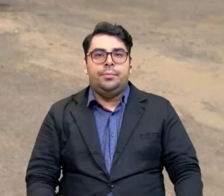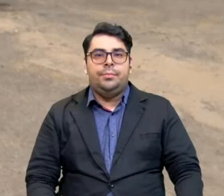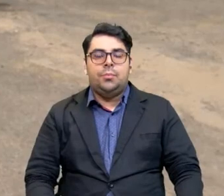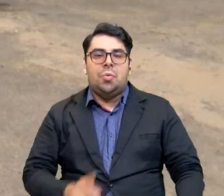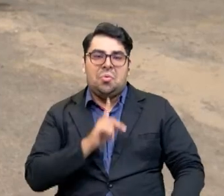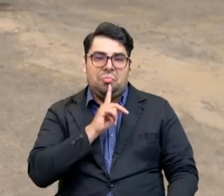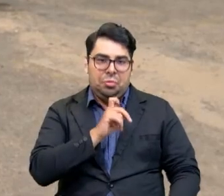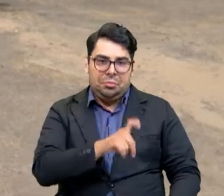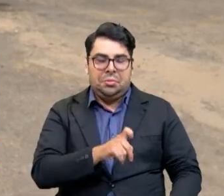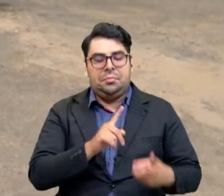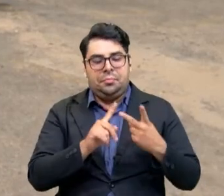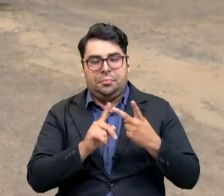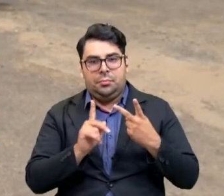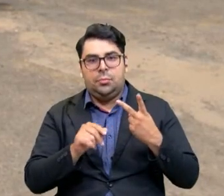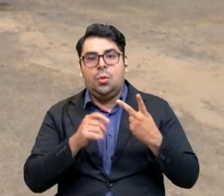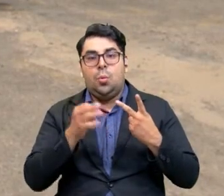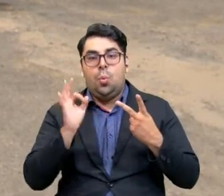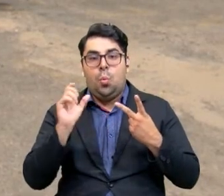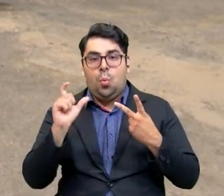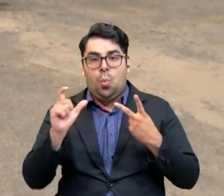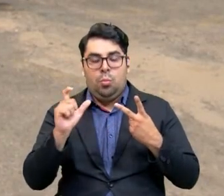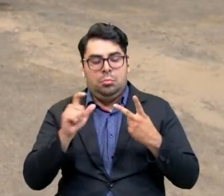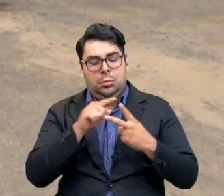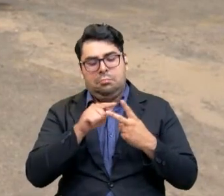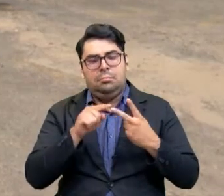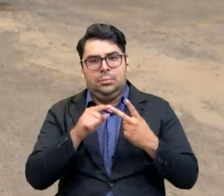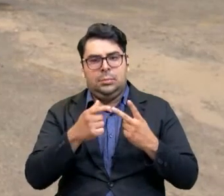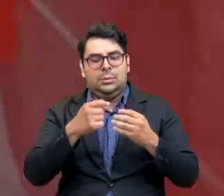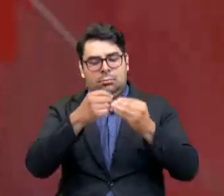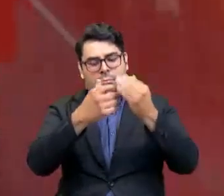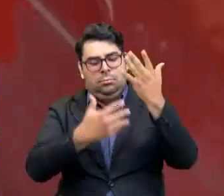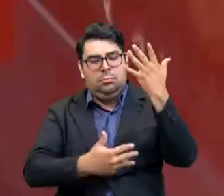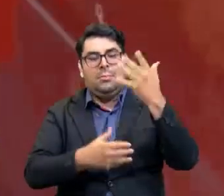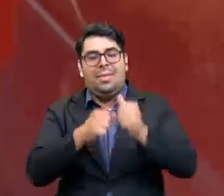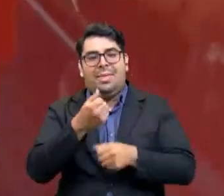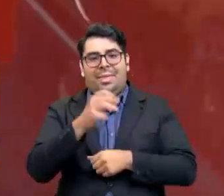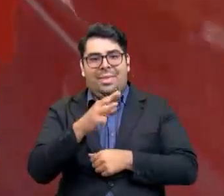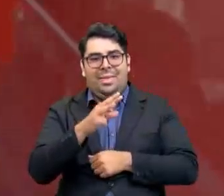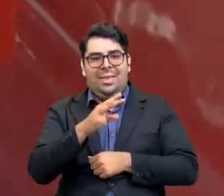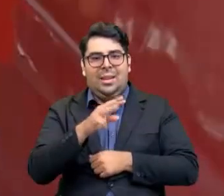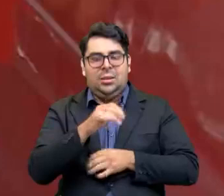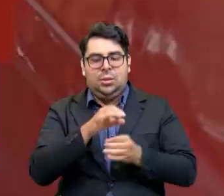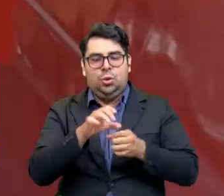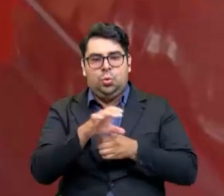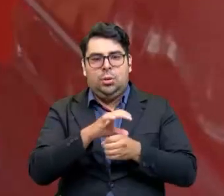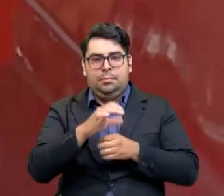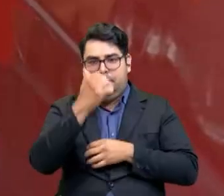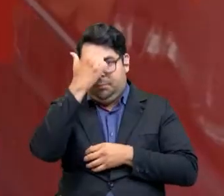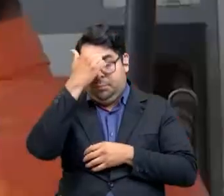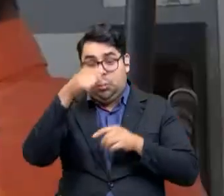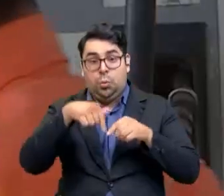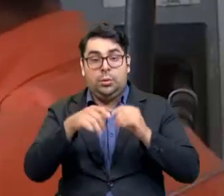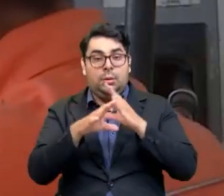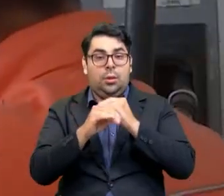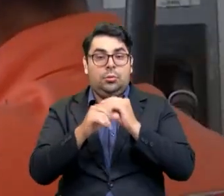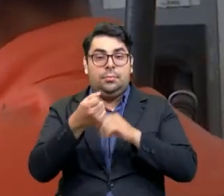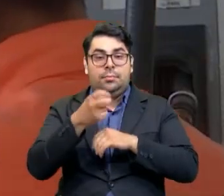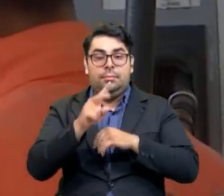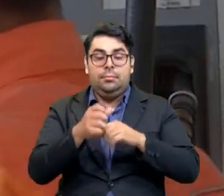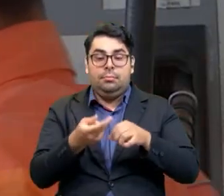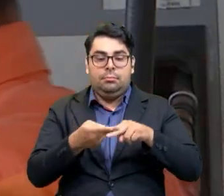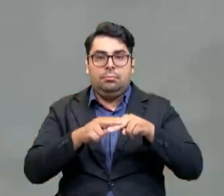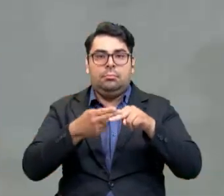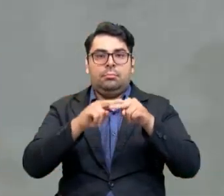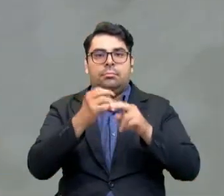Bucaramanga y Cúcuta son dos de las 13 ciudades principales que a partir de las 12 de la noche de hoy registraron un alza de cerca de